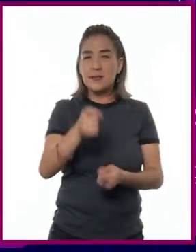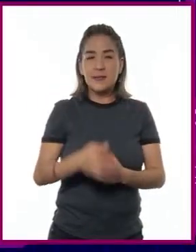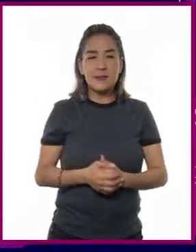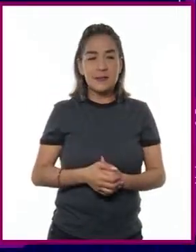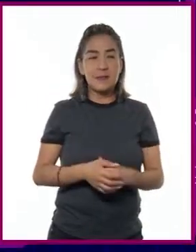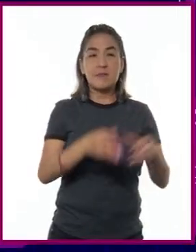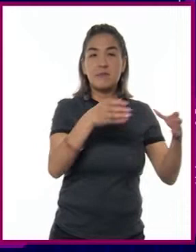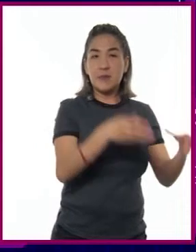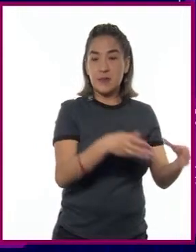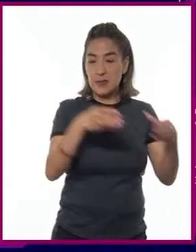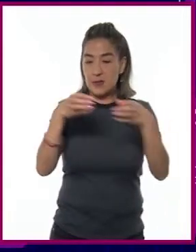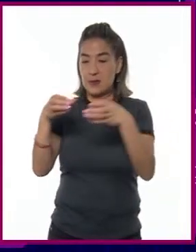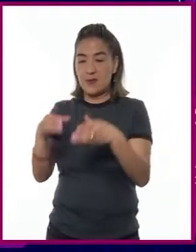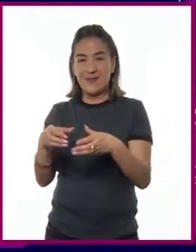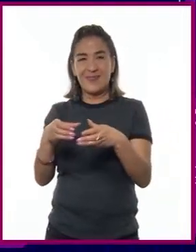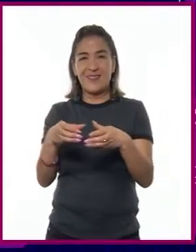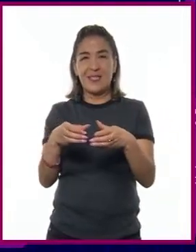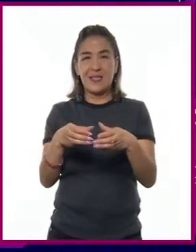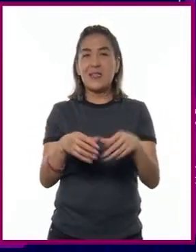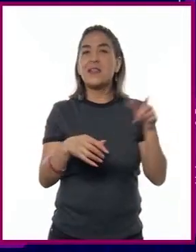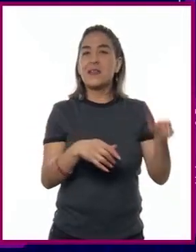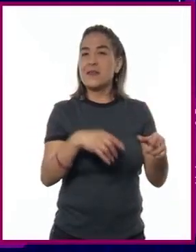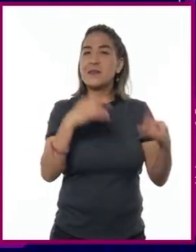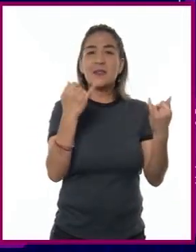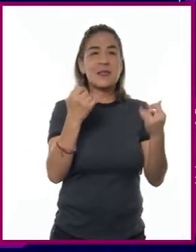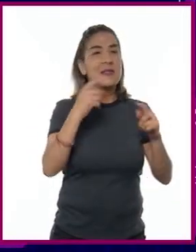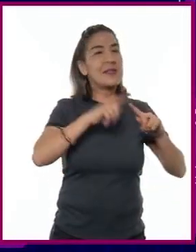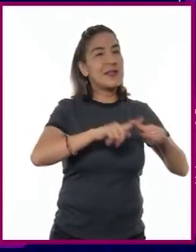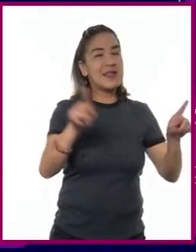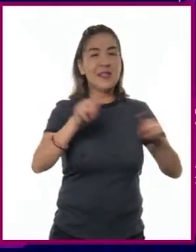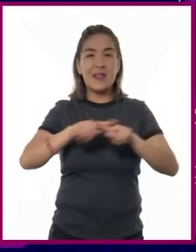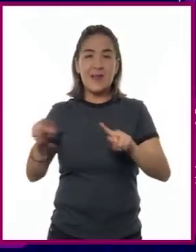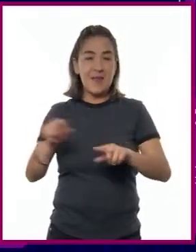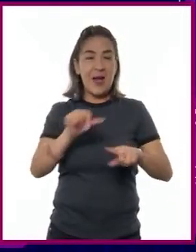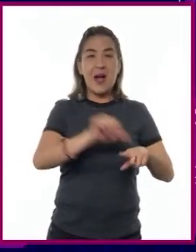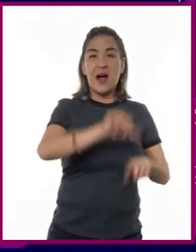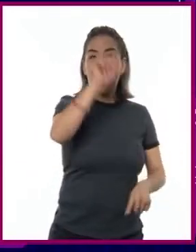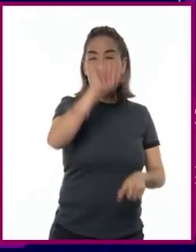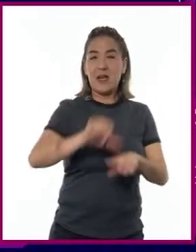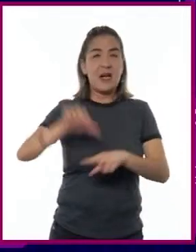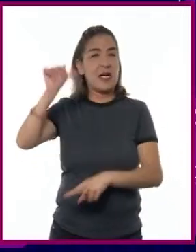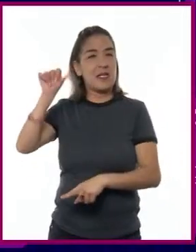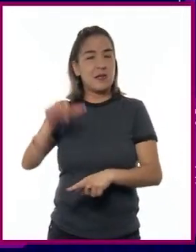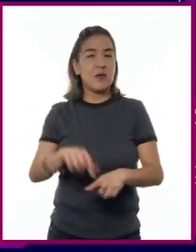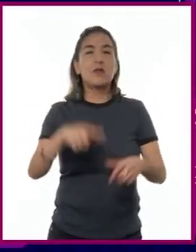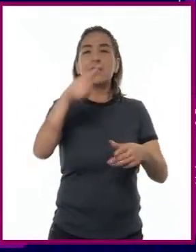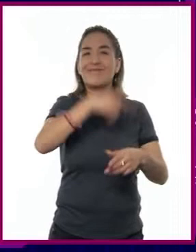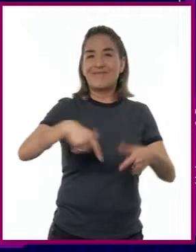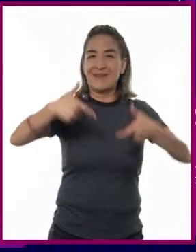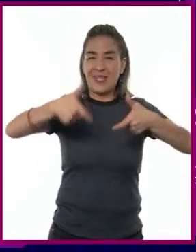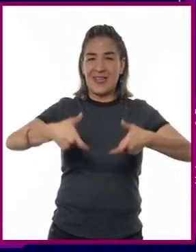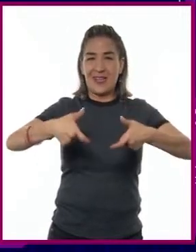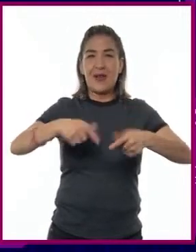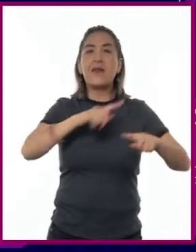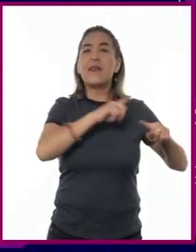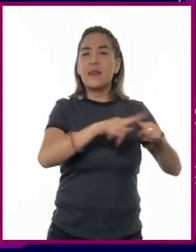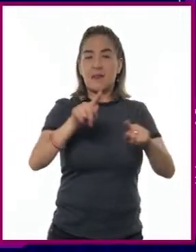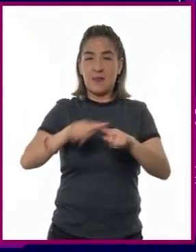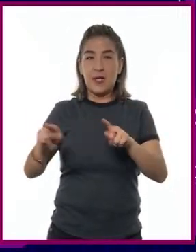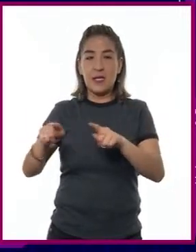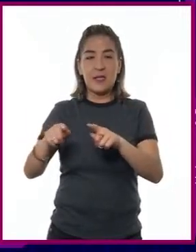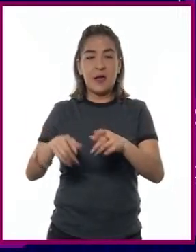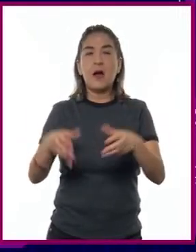dos recipientes del problema tienen diferentes alturas y radios de su base, su